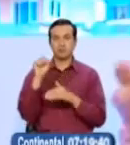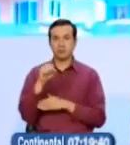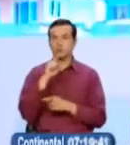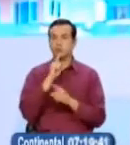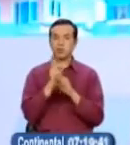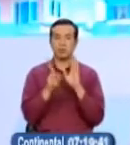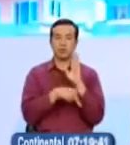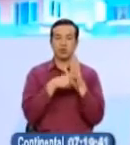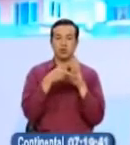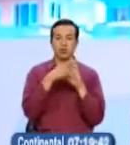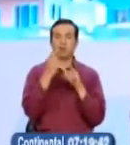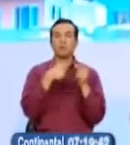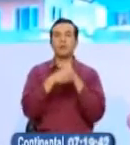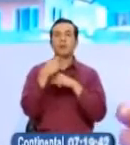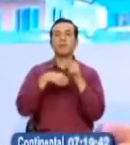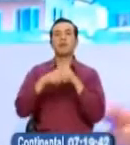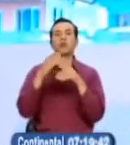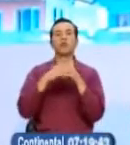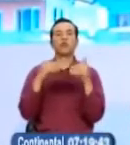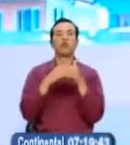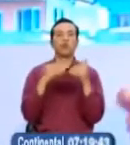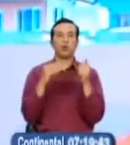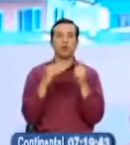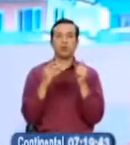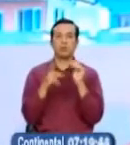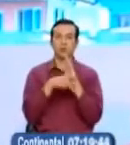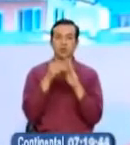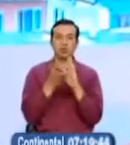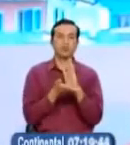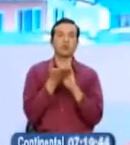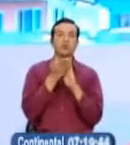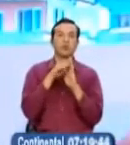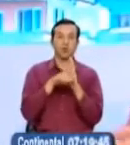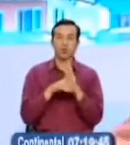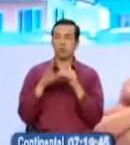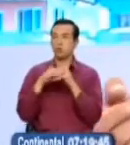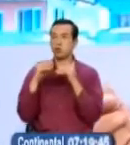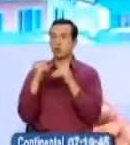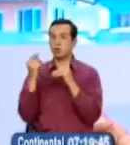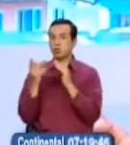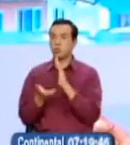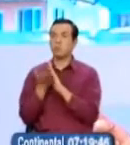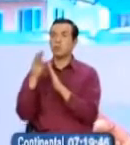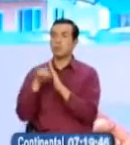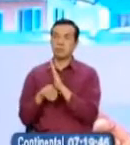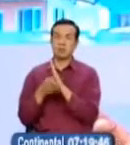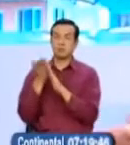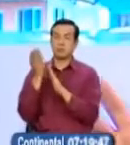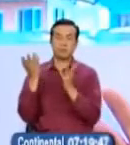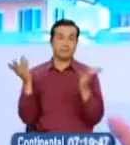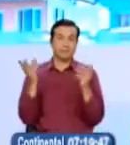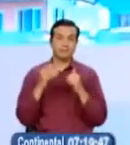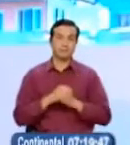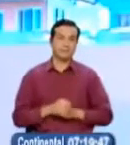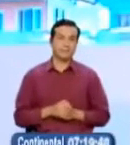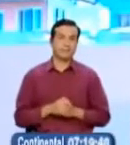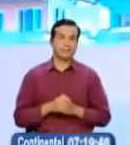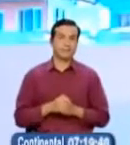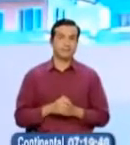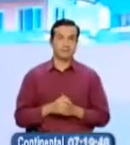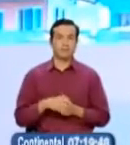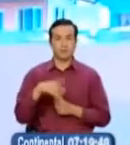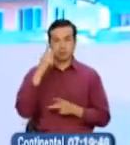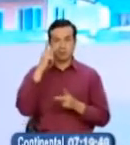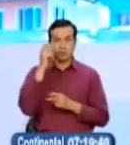se cotiza en dólares. Entonces, una apreciación o depreciación del dólar influye en la cotización del petróleo. Si observamos el